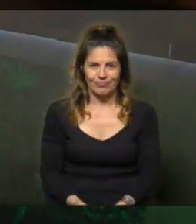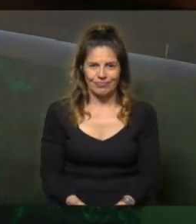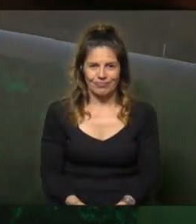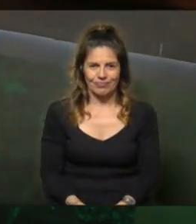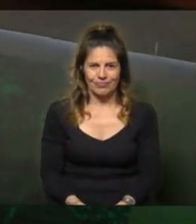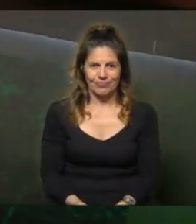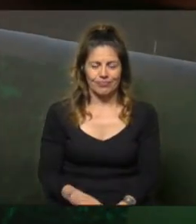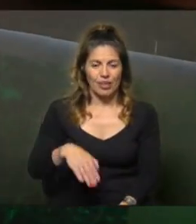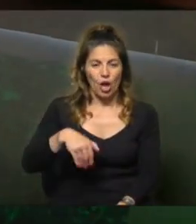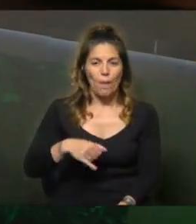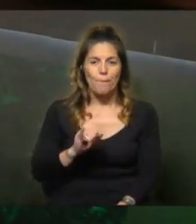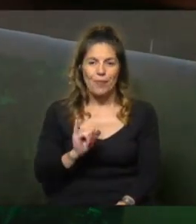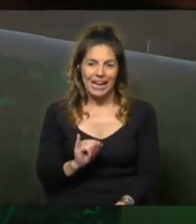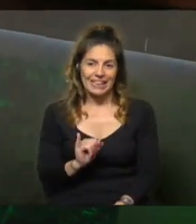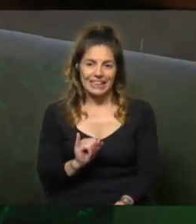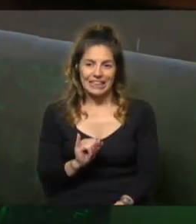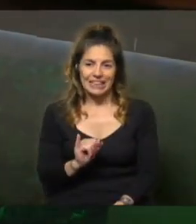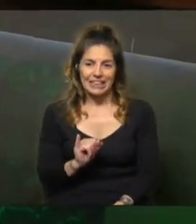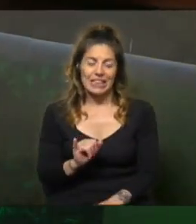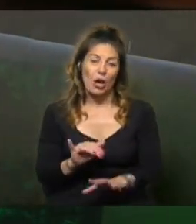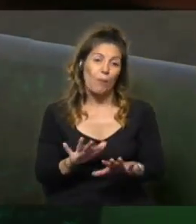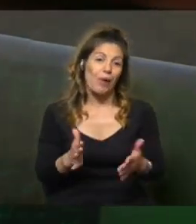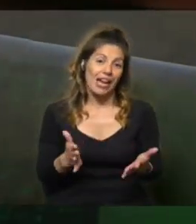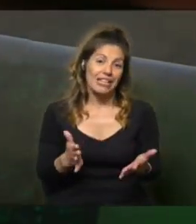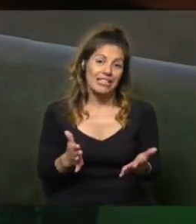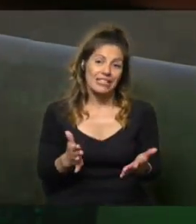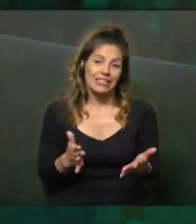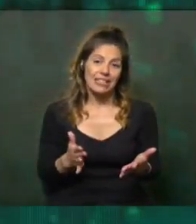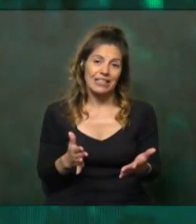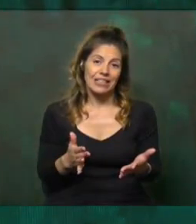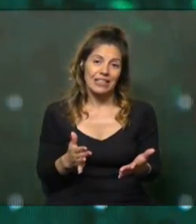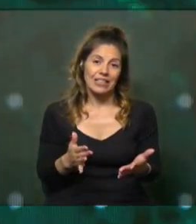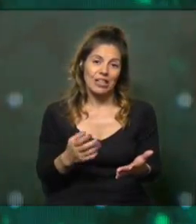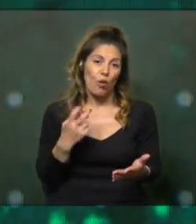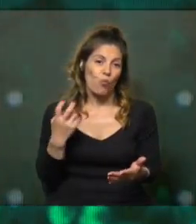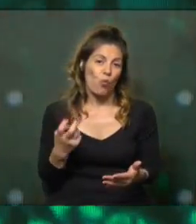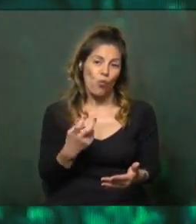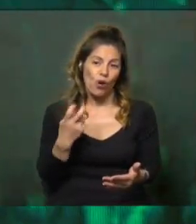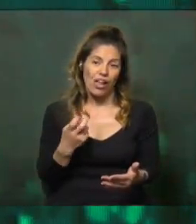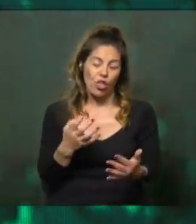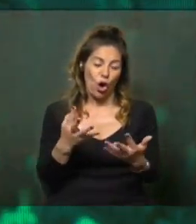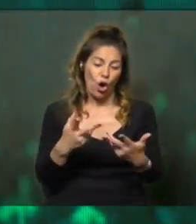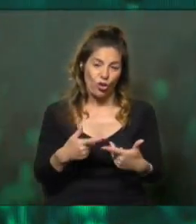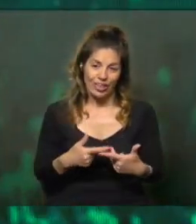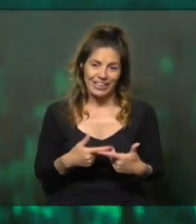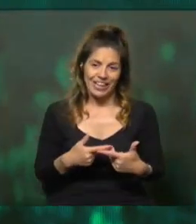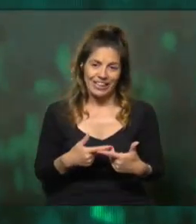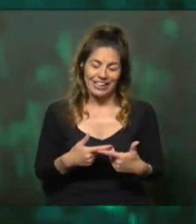macri parece ser este qui va a estar intentando ordenar